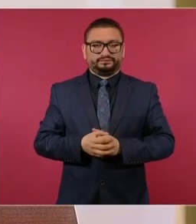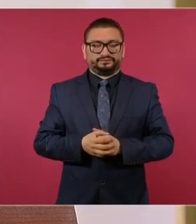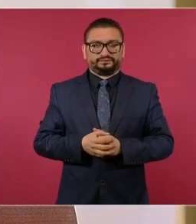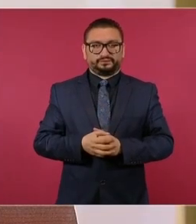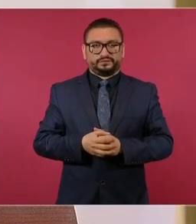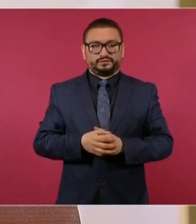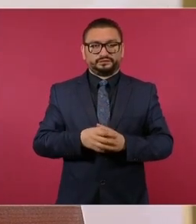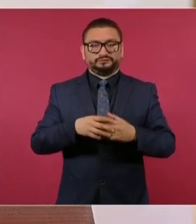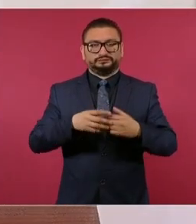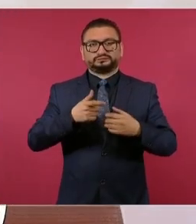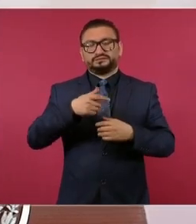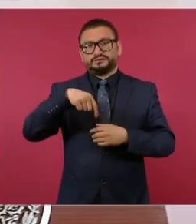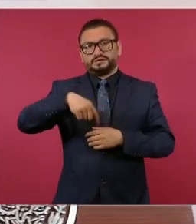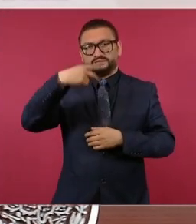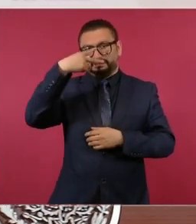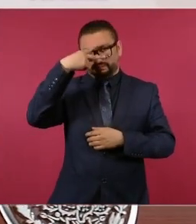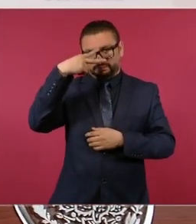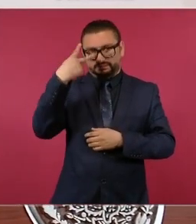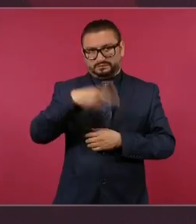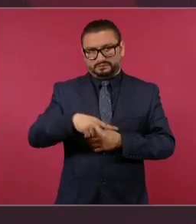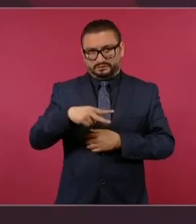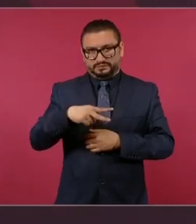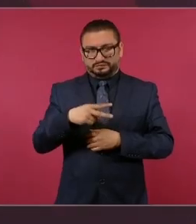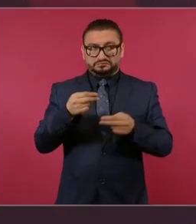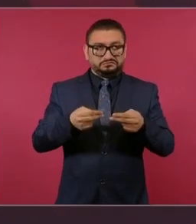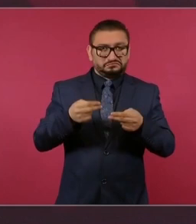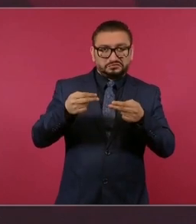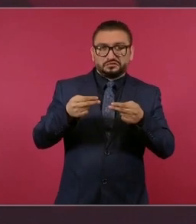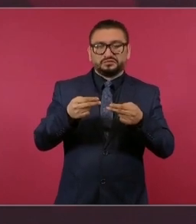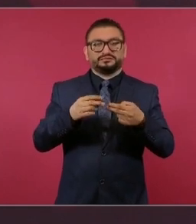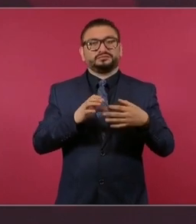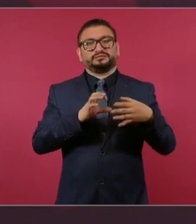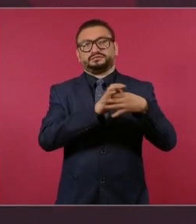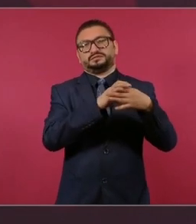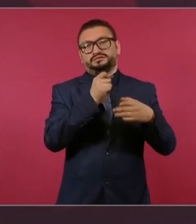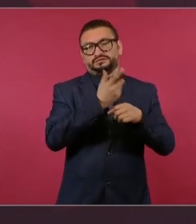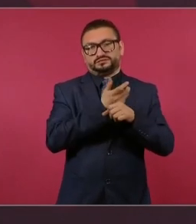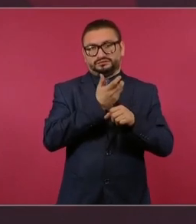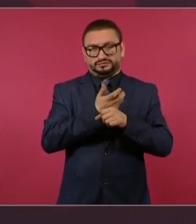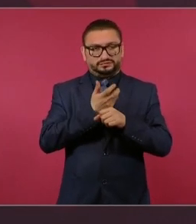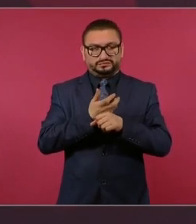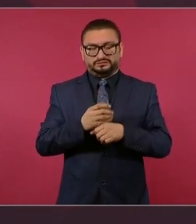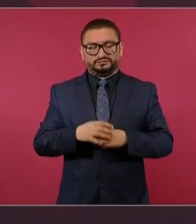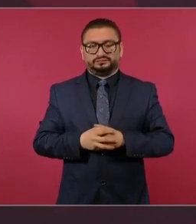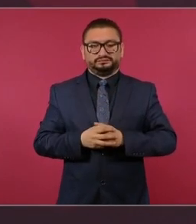se vinculó la economía mexicana a la estadounidense,